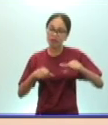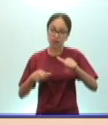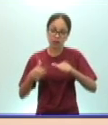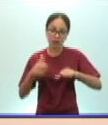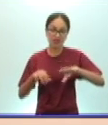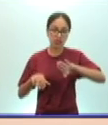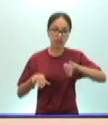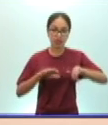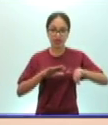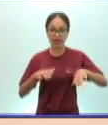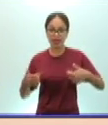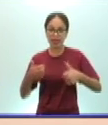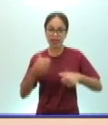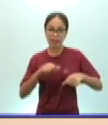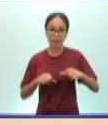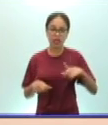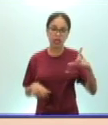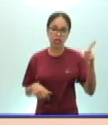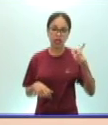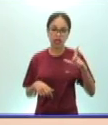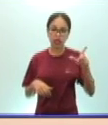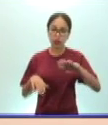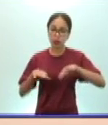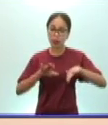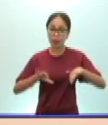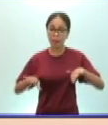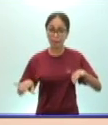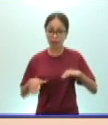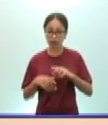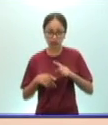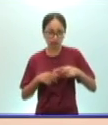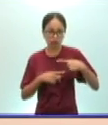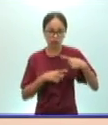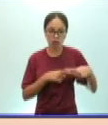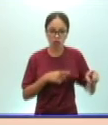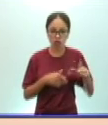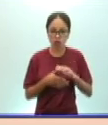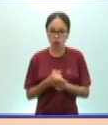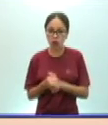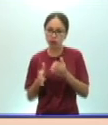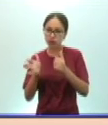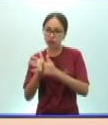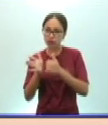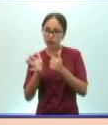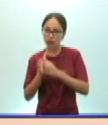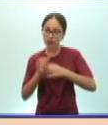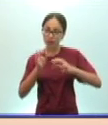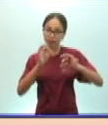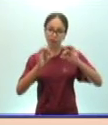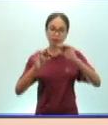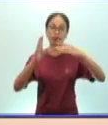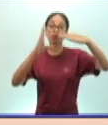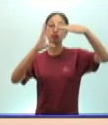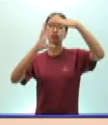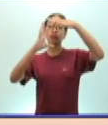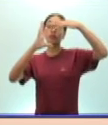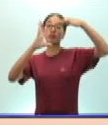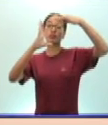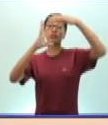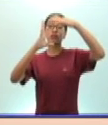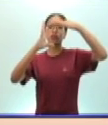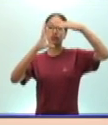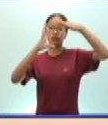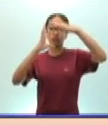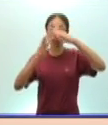mezcla de otro sólido prácticamente insoluble en aquel y cuyas partículas flotan en su superficie o